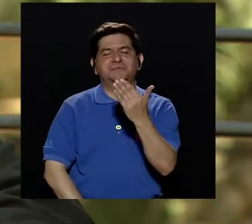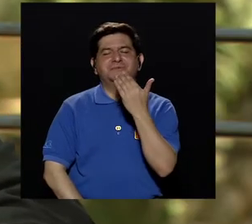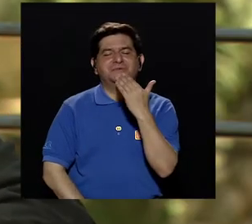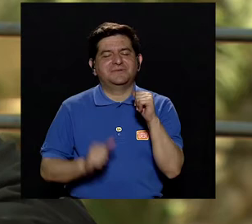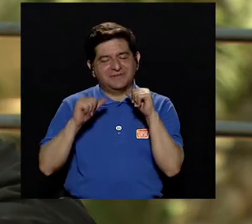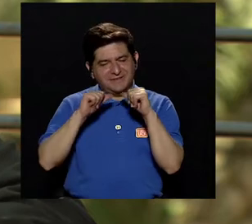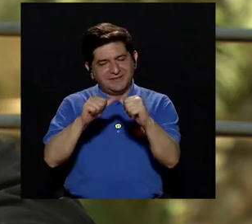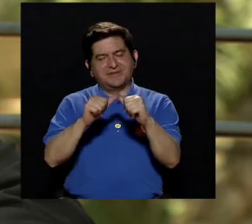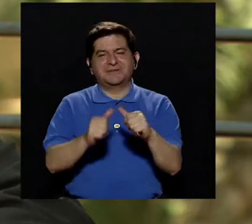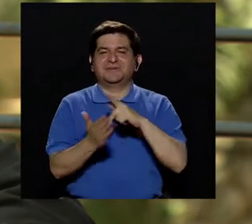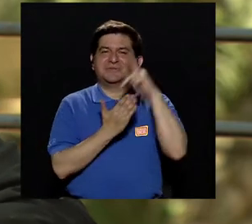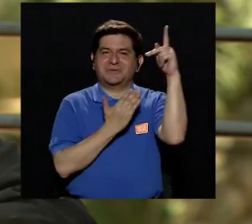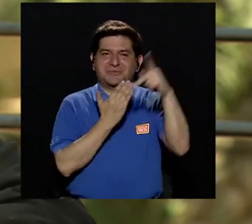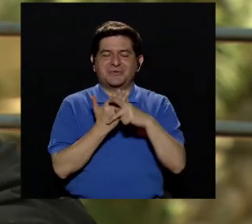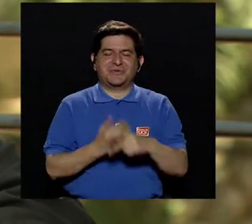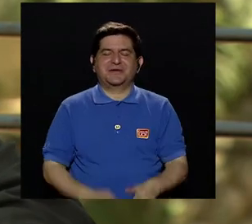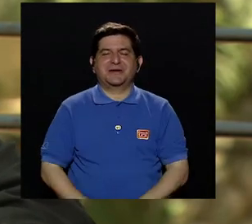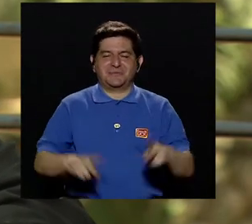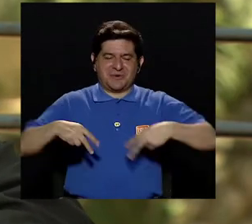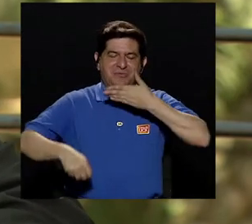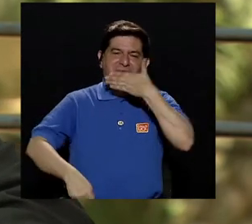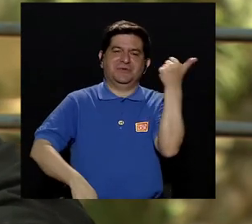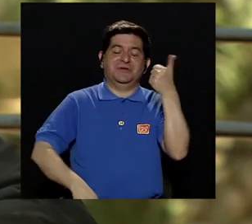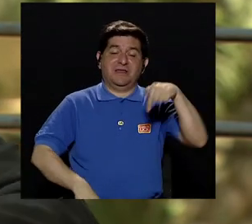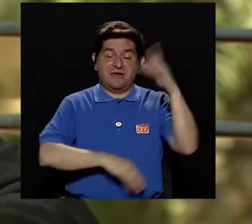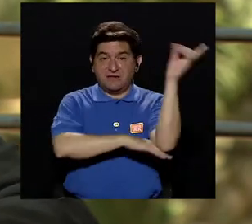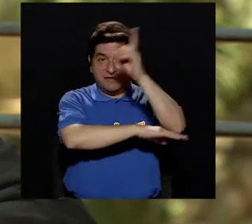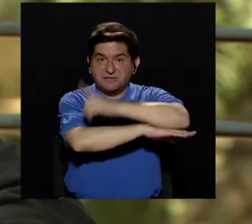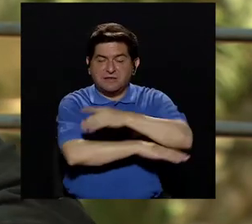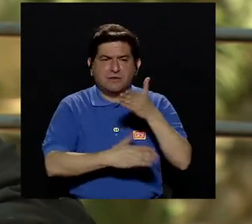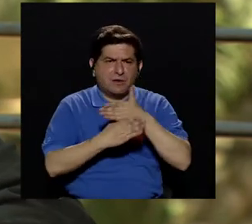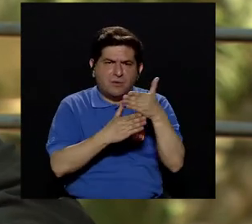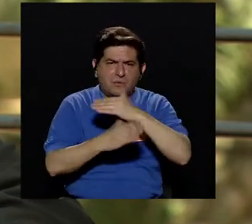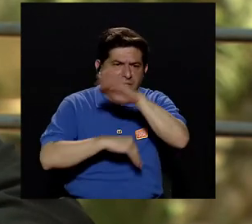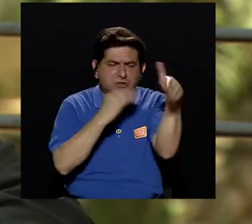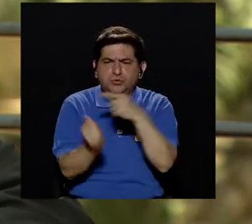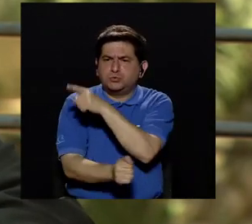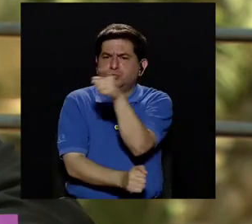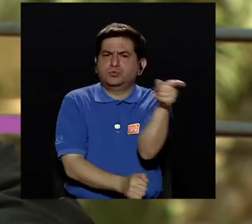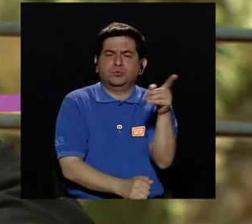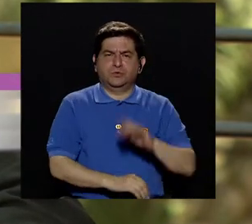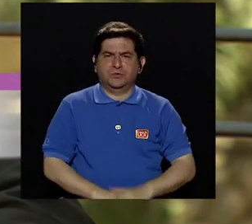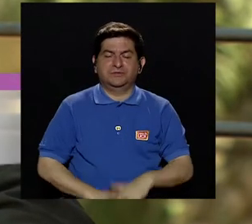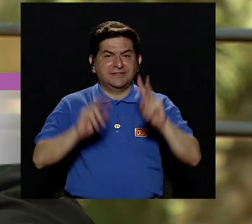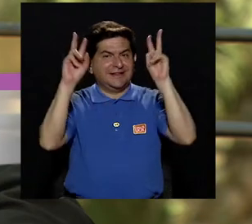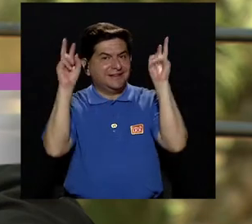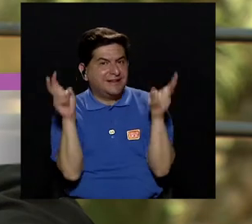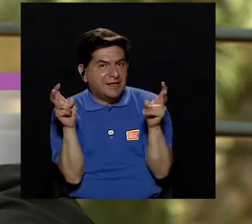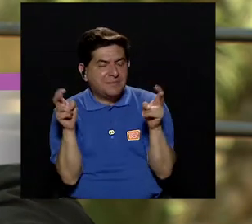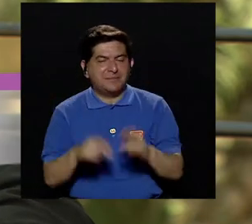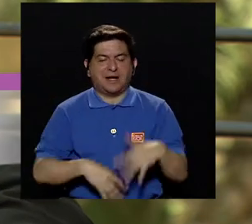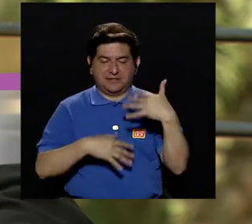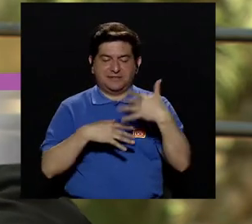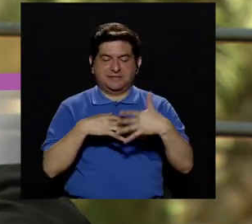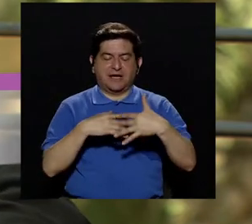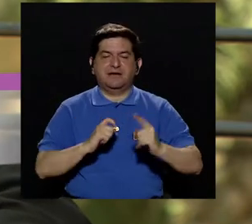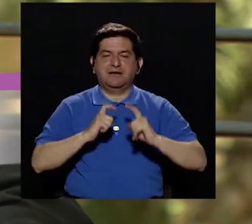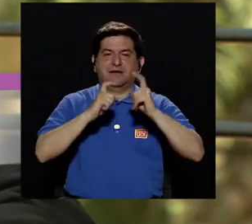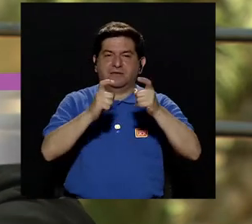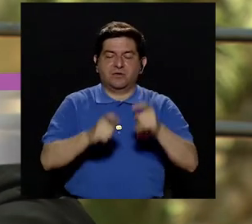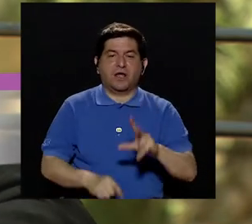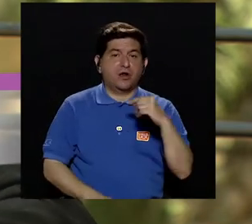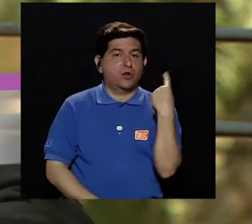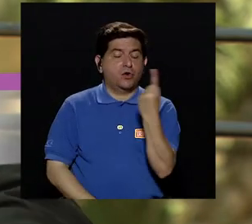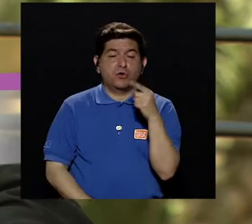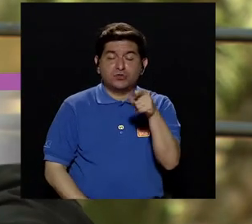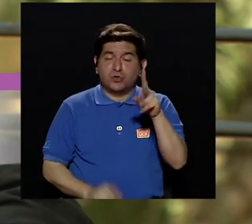Muchas gracias por continuar con su programa Vivir Mejor. El día de hoy compartiendo con todos ustedes el tema de la donación de sangre y